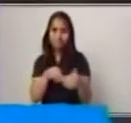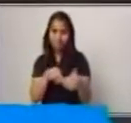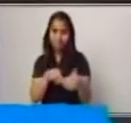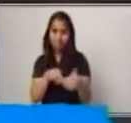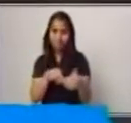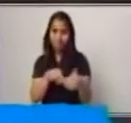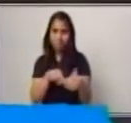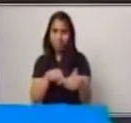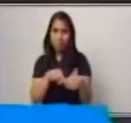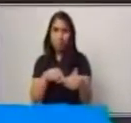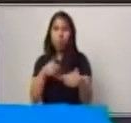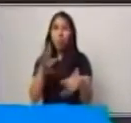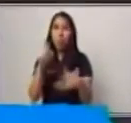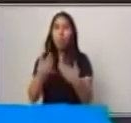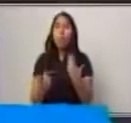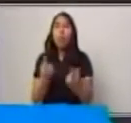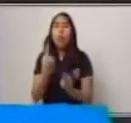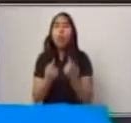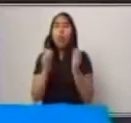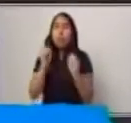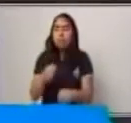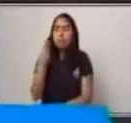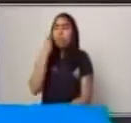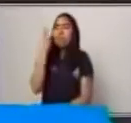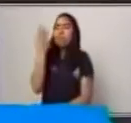el modificador?